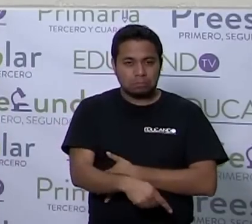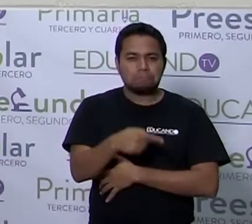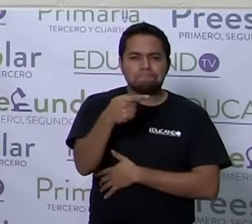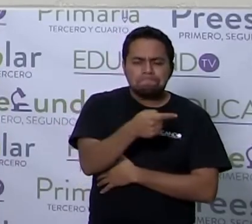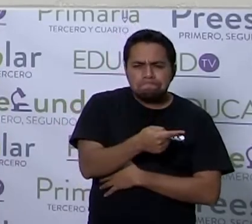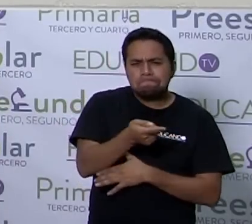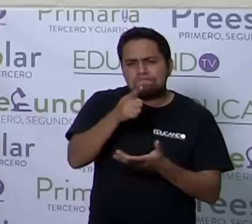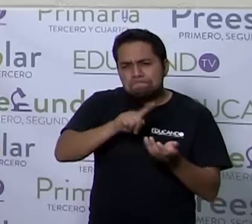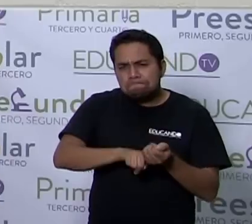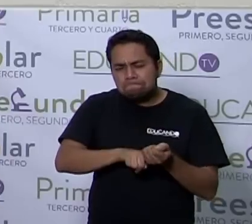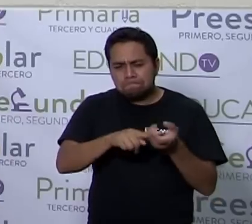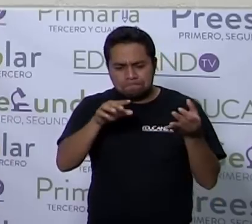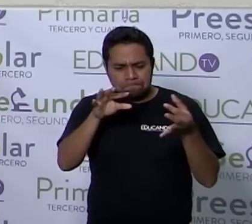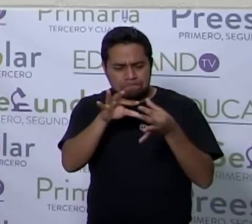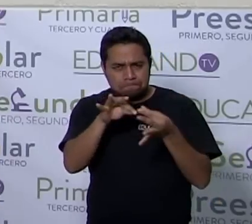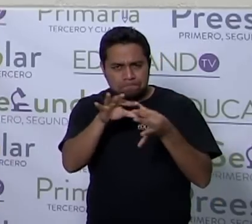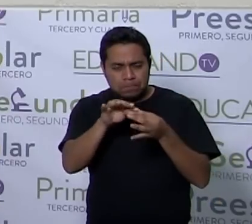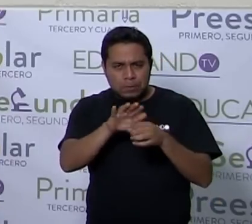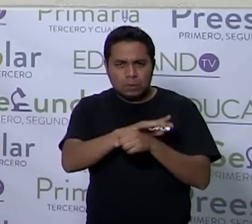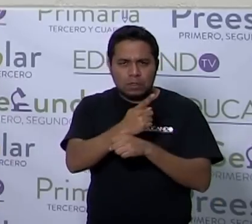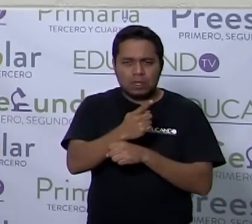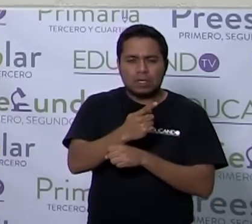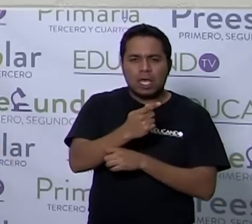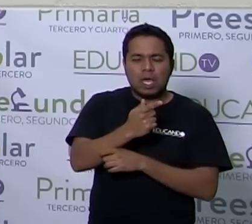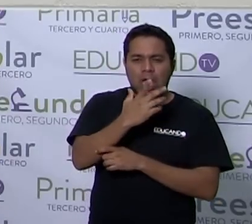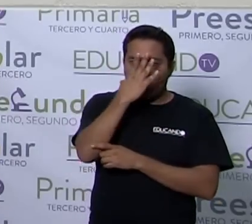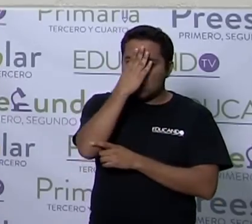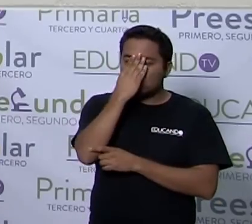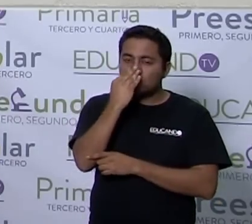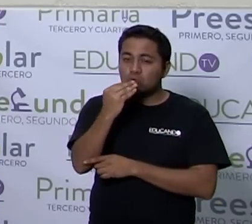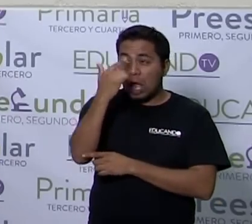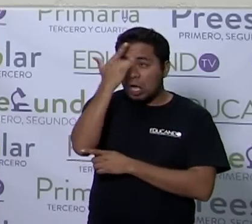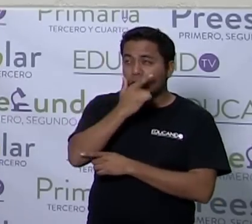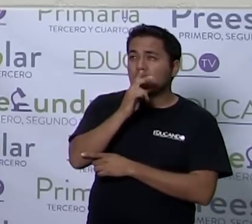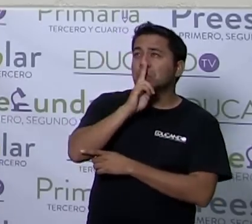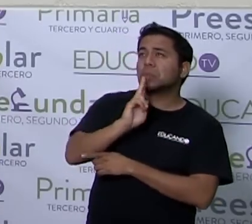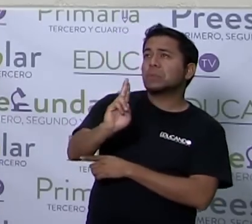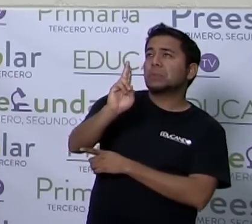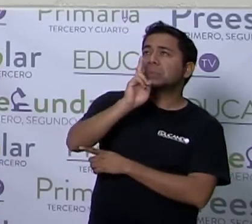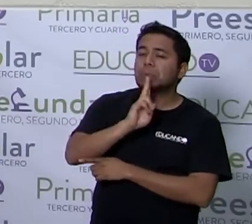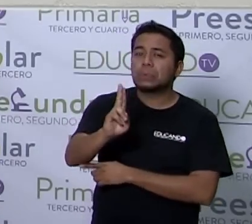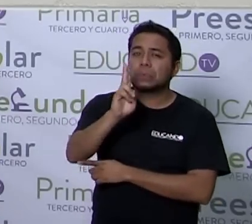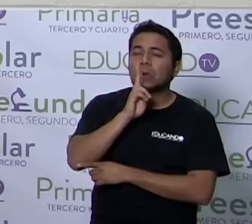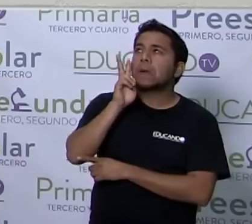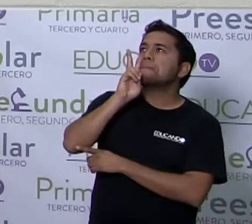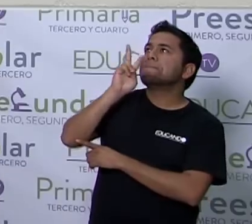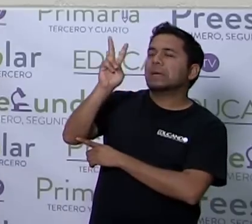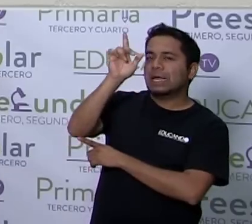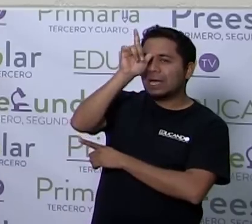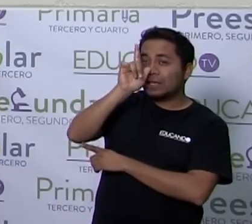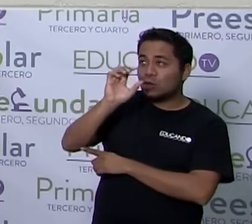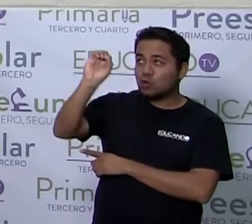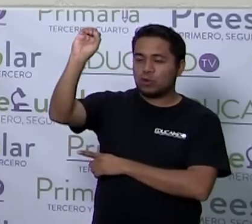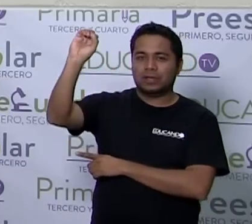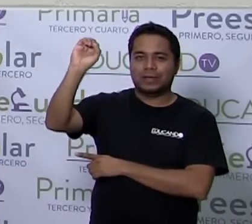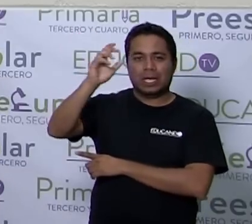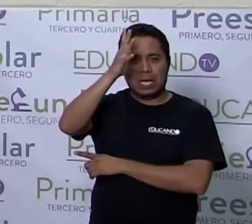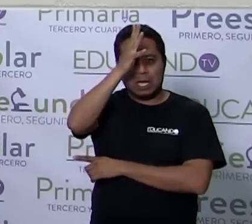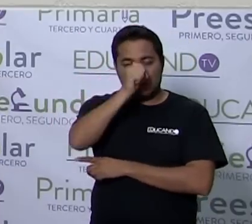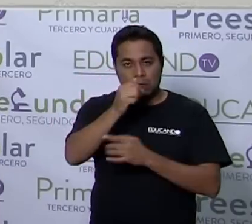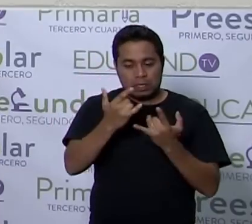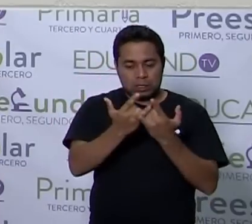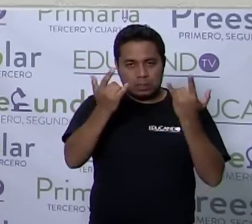explica por qué el lobo aúlla en las noches mirando a la luna. Recordemos que los mitos